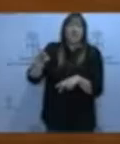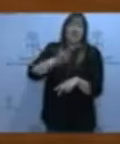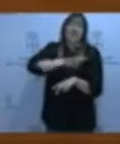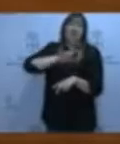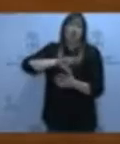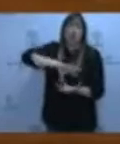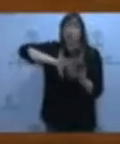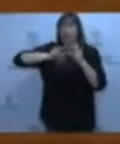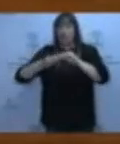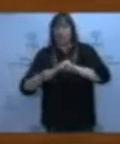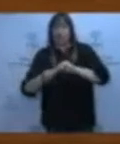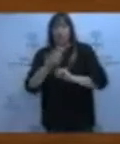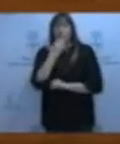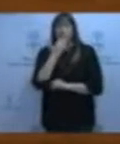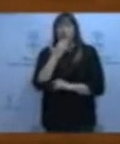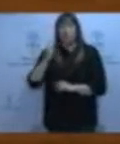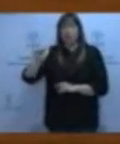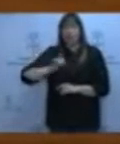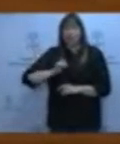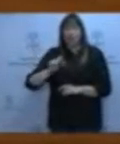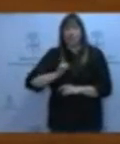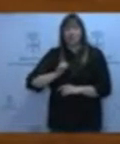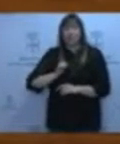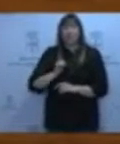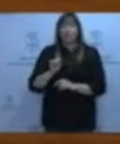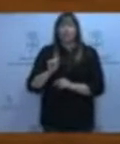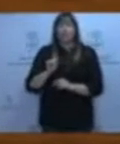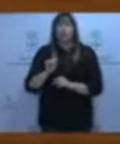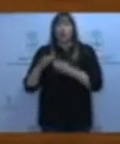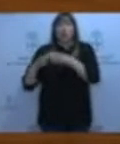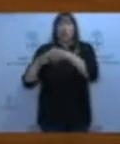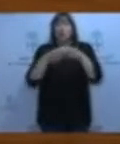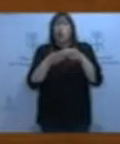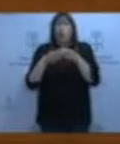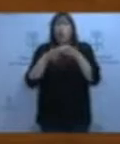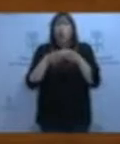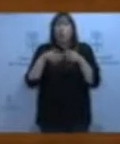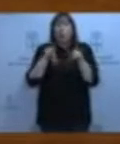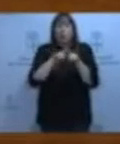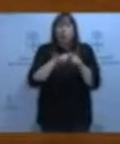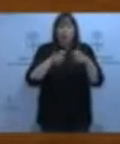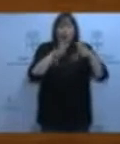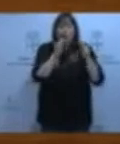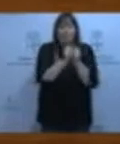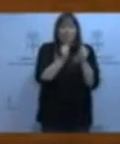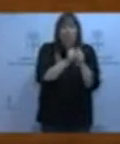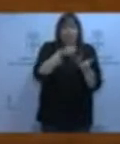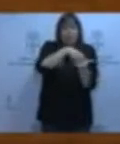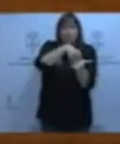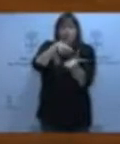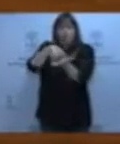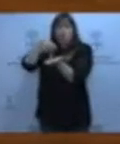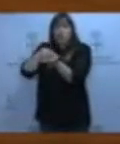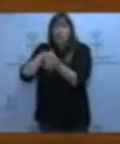Una prueba de ello es, por ejemplo, el aprovechamiento de un conjunto tumular de origen megalítico para la construcción de